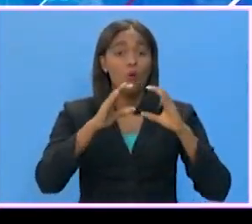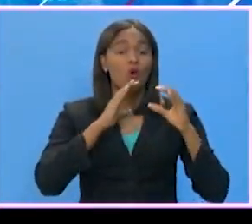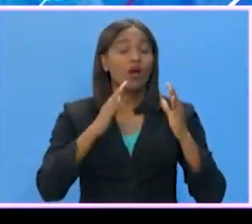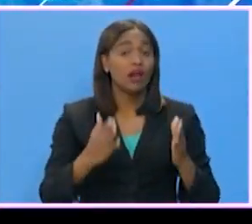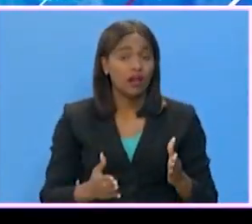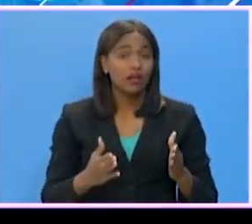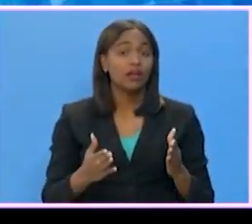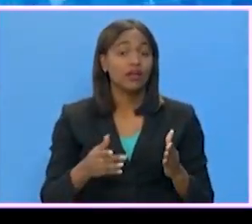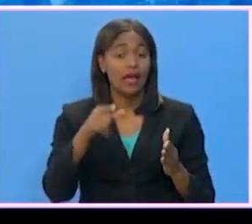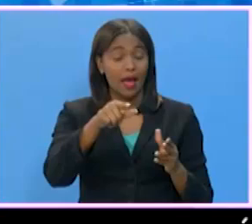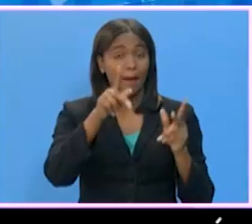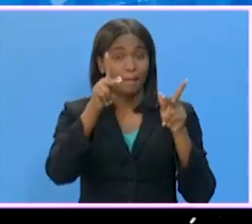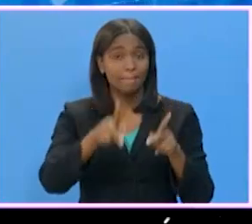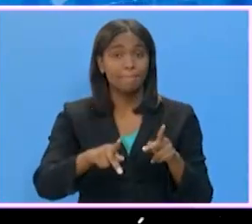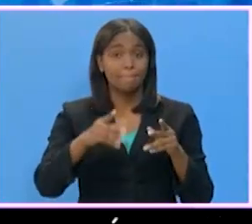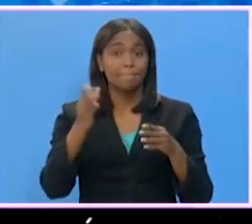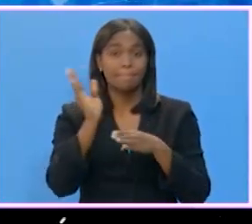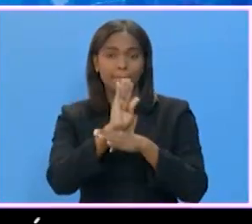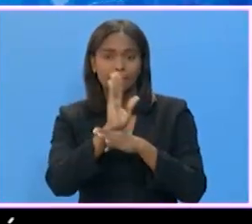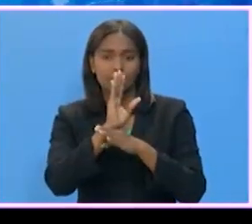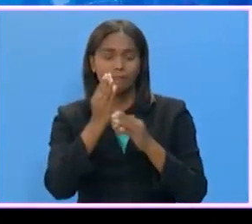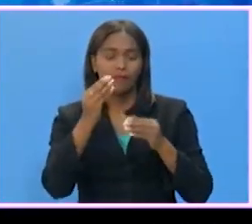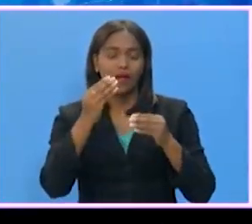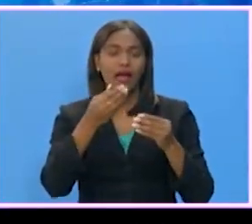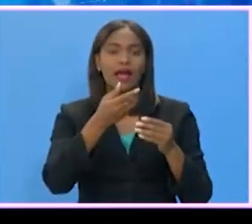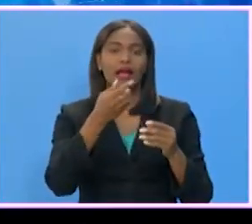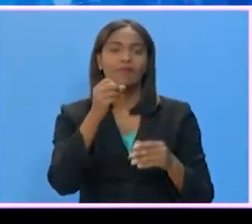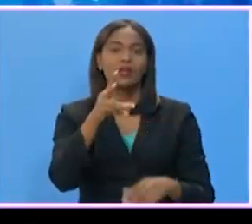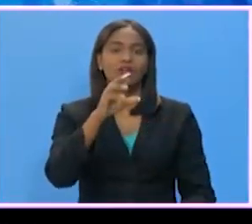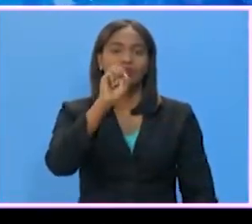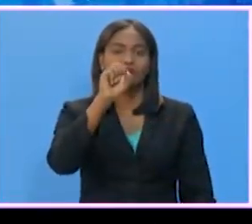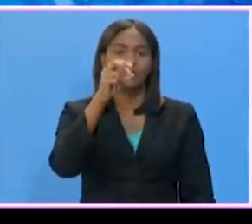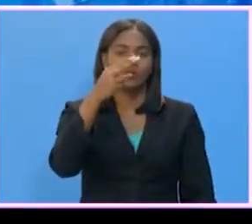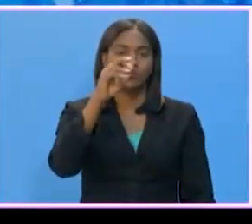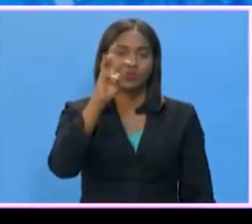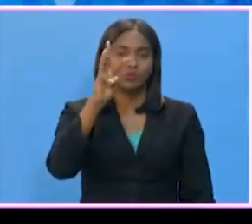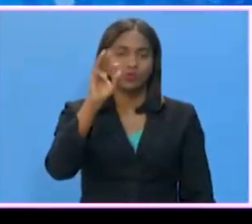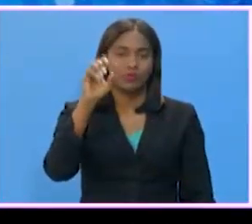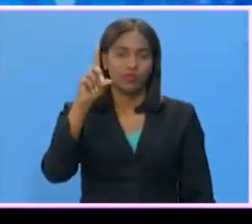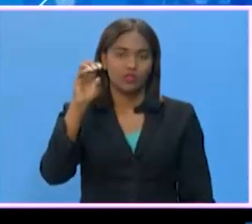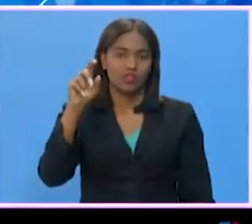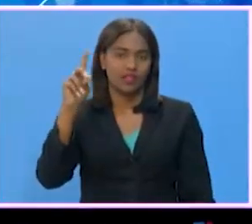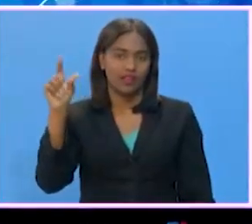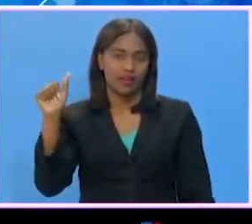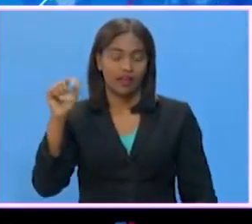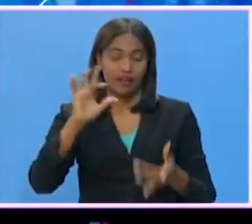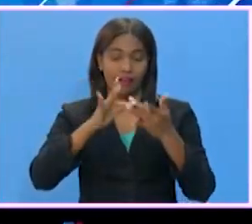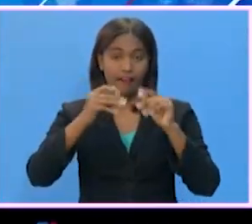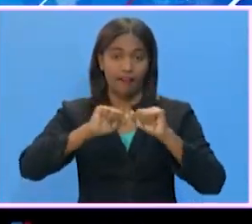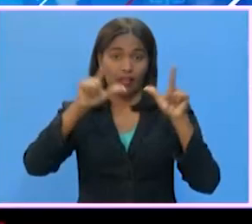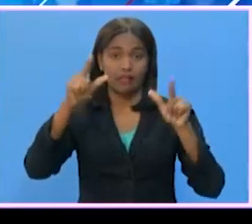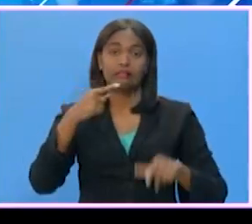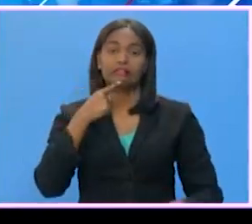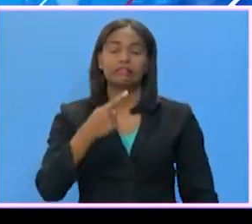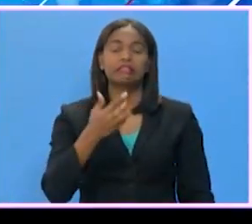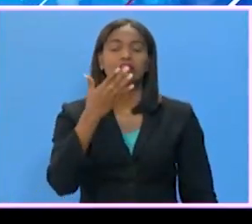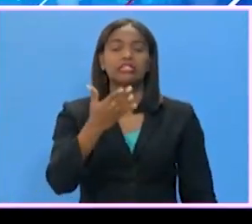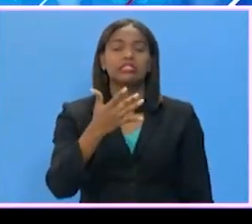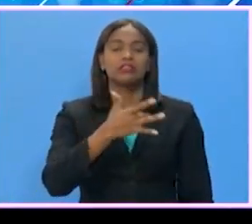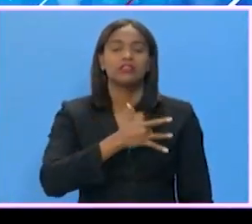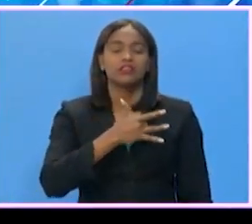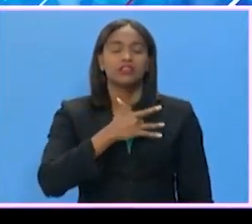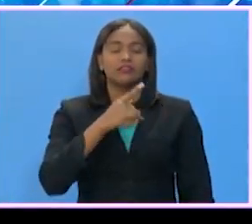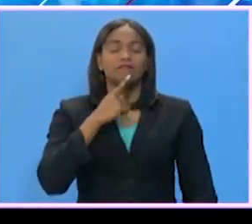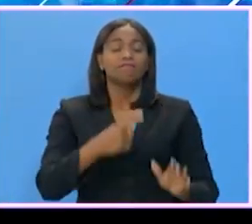comunicación, destacándose en la producción del Show del Mediodía. A través de sus redes sociales, manifestó que este deja un